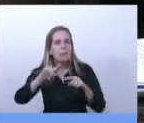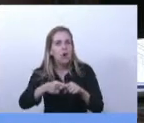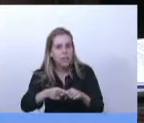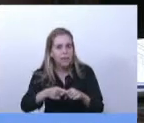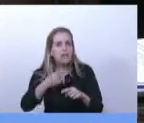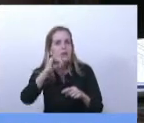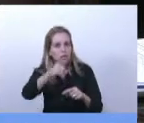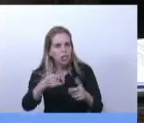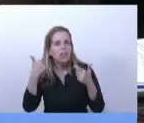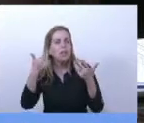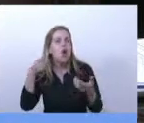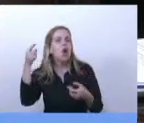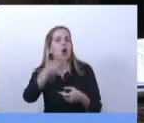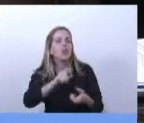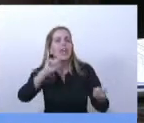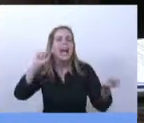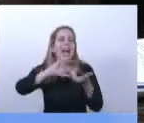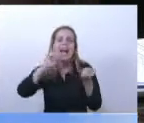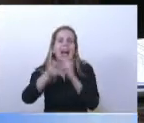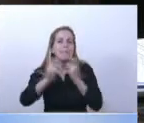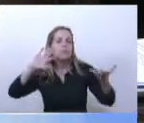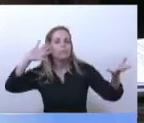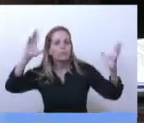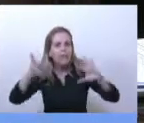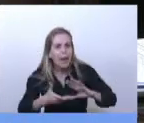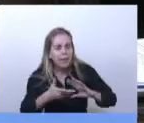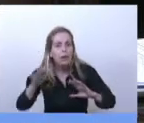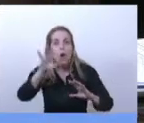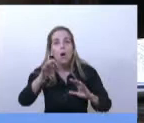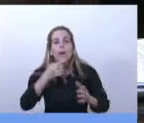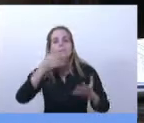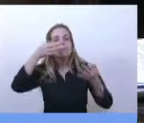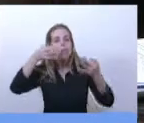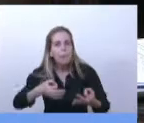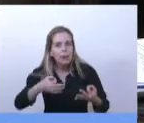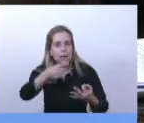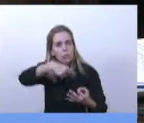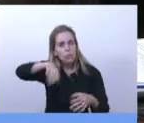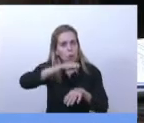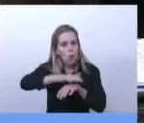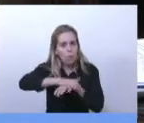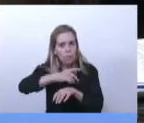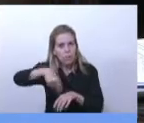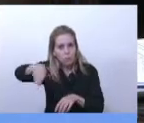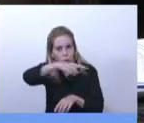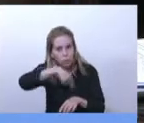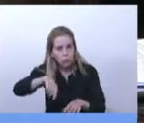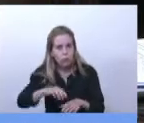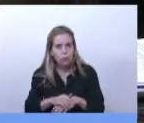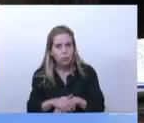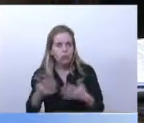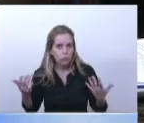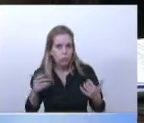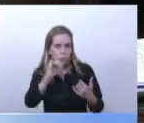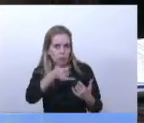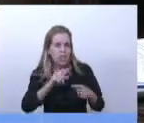del cambio climático o para bajar emisiones o para cumplir con nuestros compromisos de mitigación discutamos